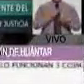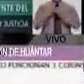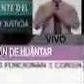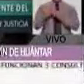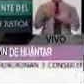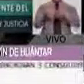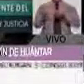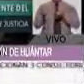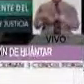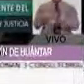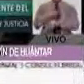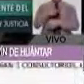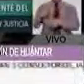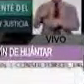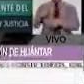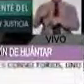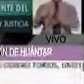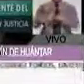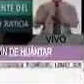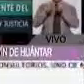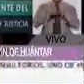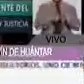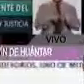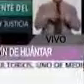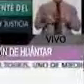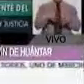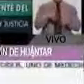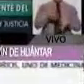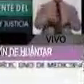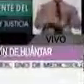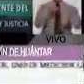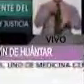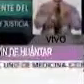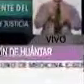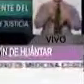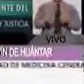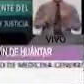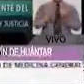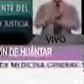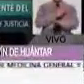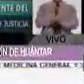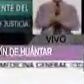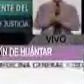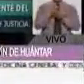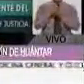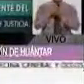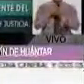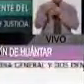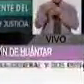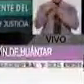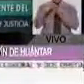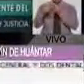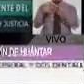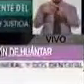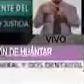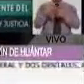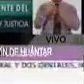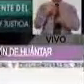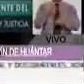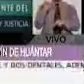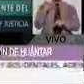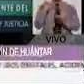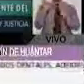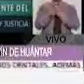entre el Ejecutivo y las autoridades judiciales, como lo han venido sosteniendo en diversas oportunidades, no